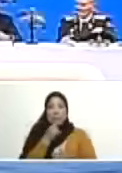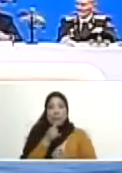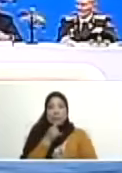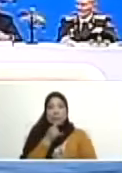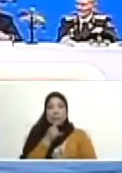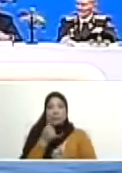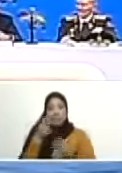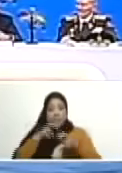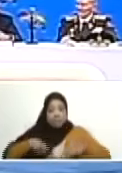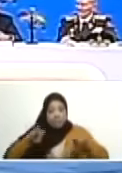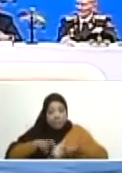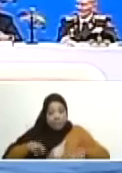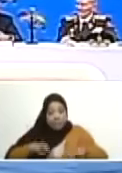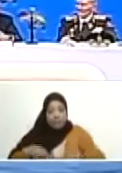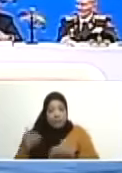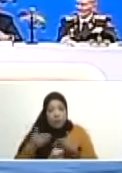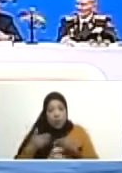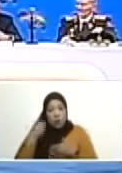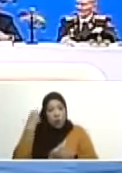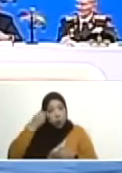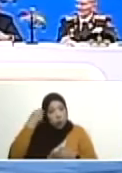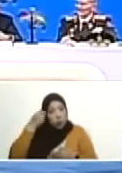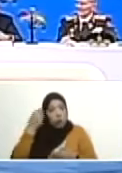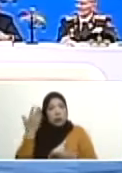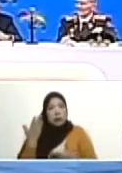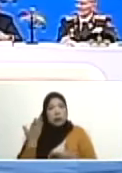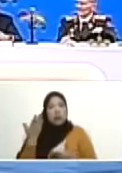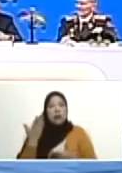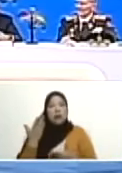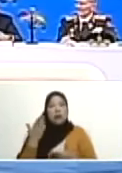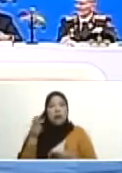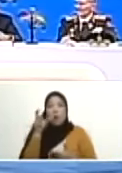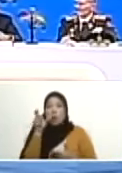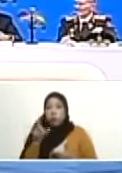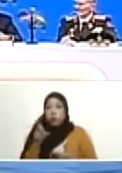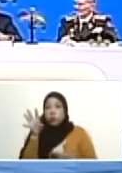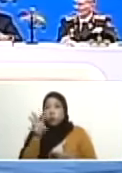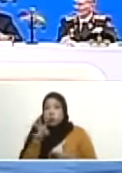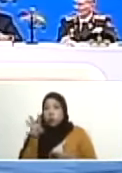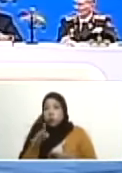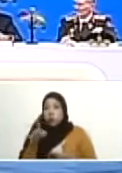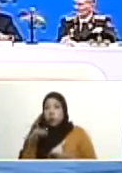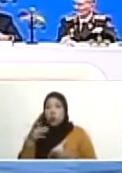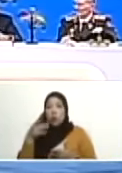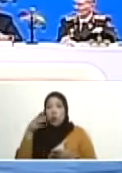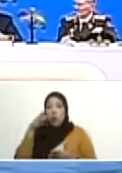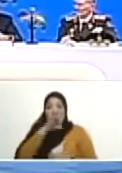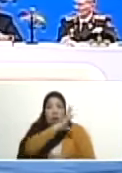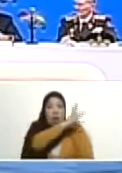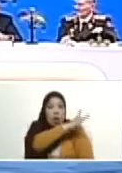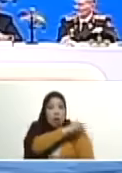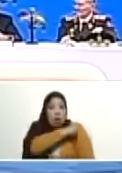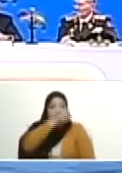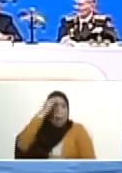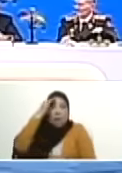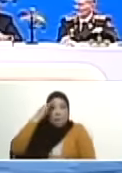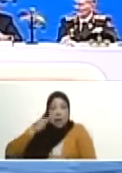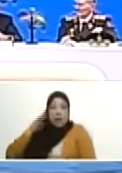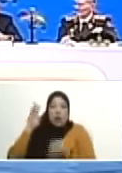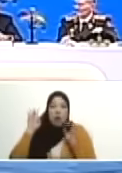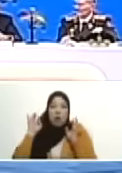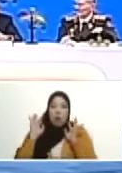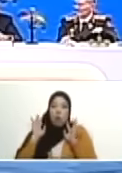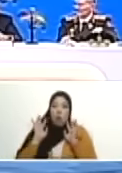profundizarlo, que ustedes se desplieguen, profesores, generales, almirantes, oficiales, se desplieguen ustedes